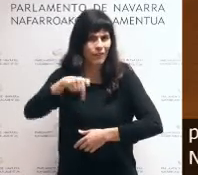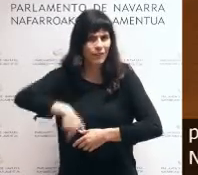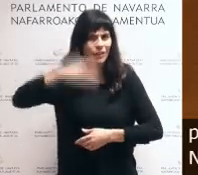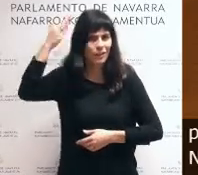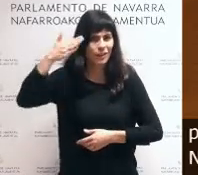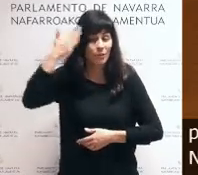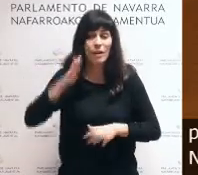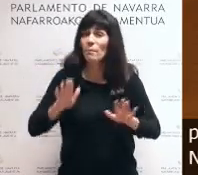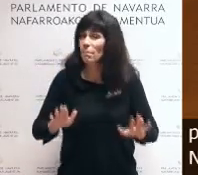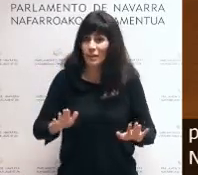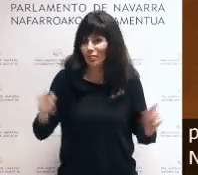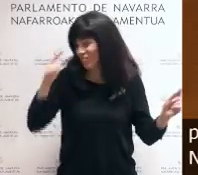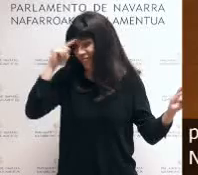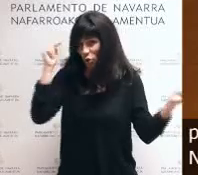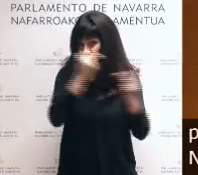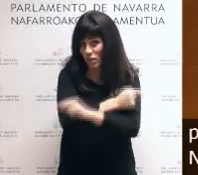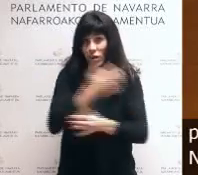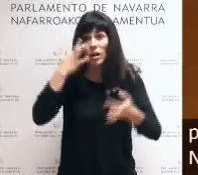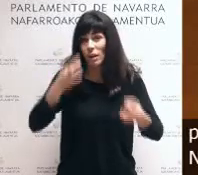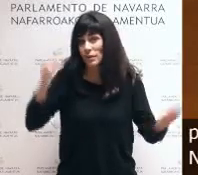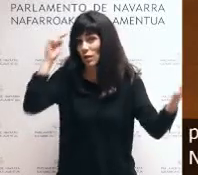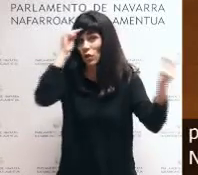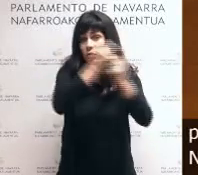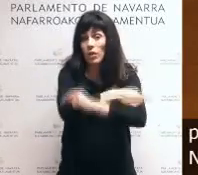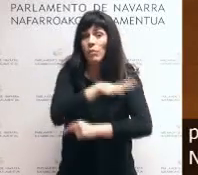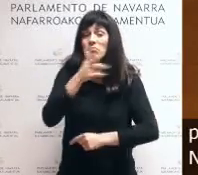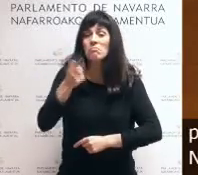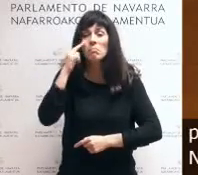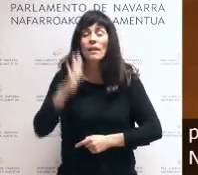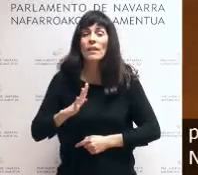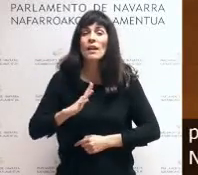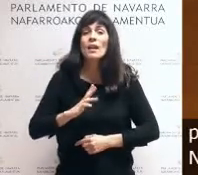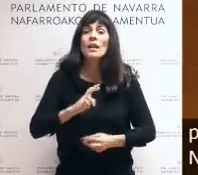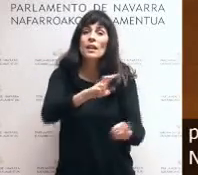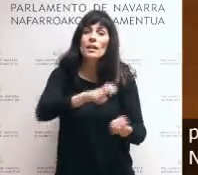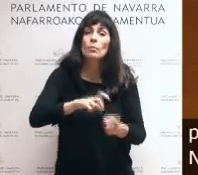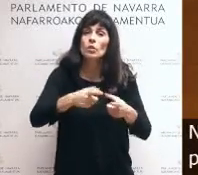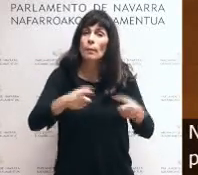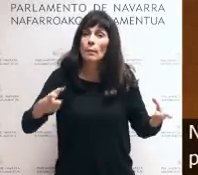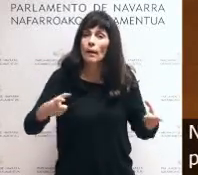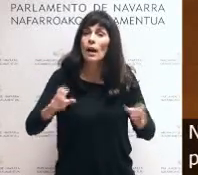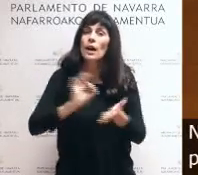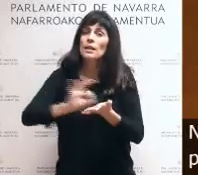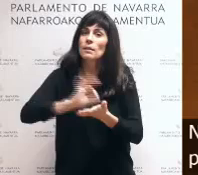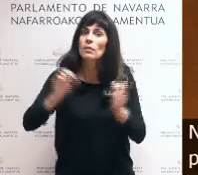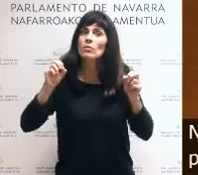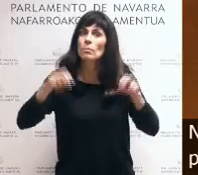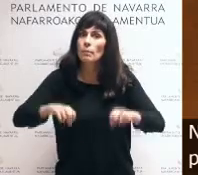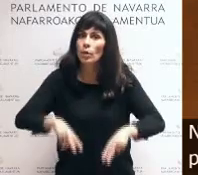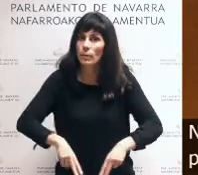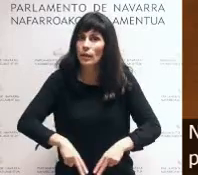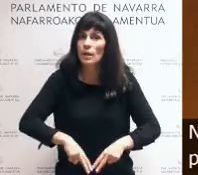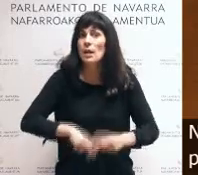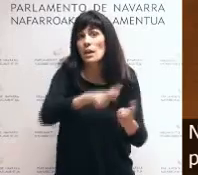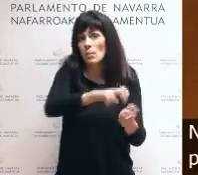Y es justamente lo contrario. A más impuestos, peores servicios. A más impuestos, peor sistema